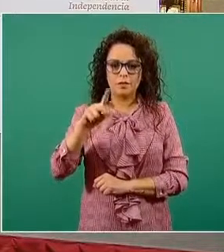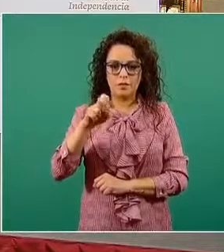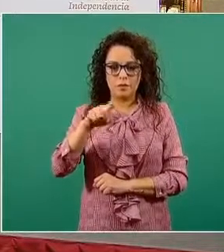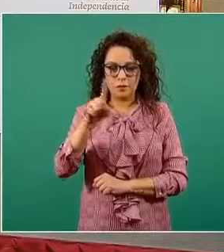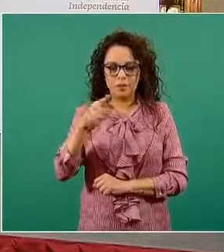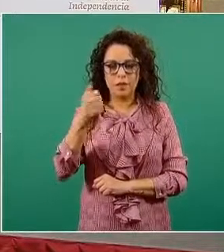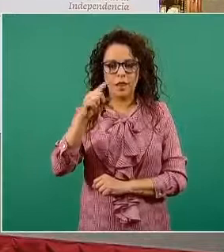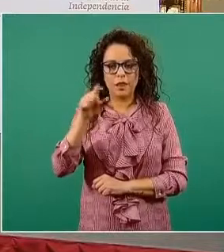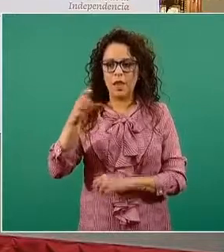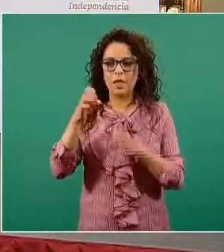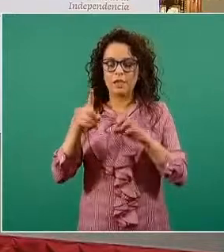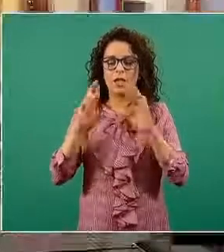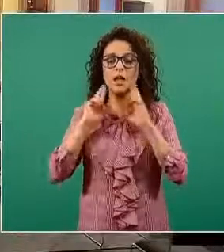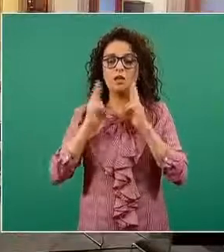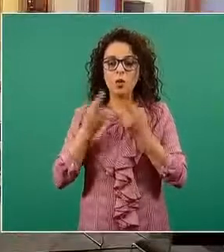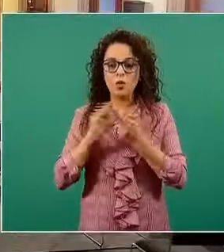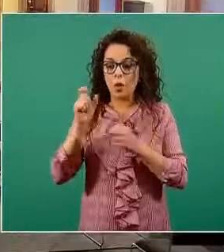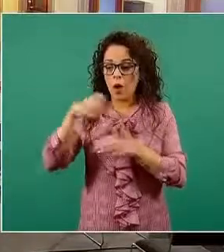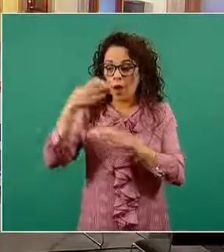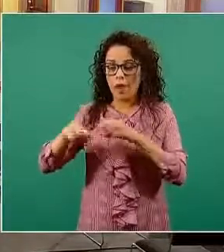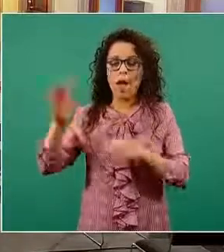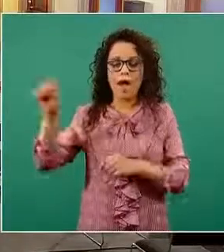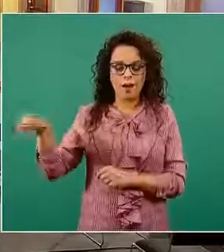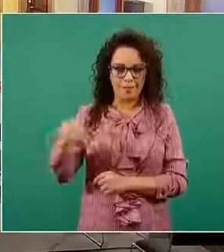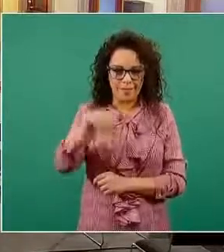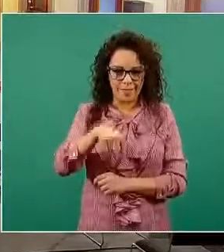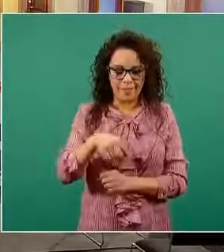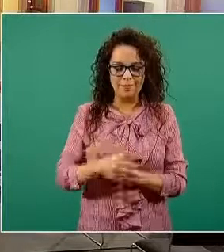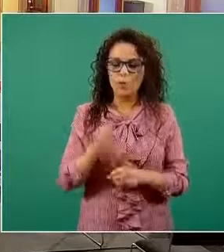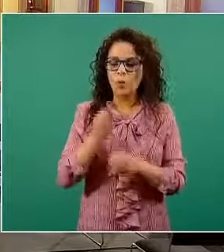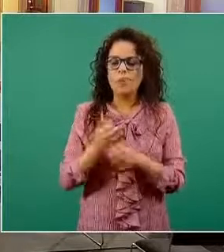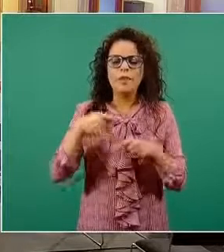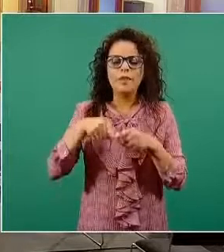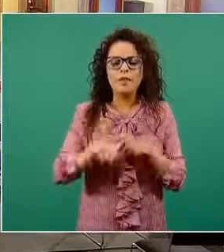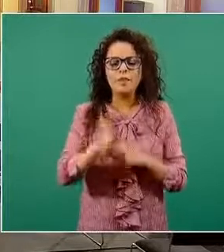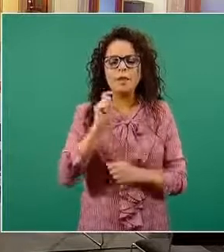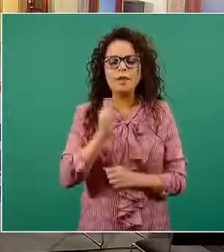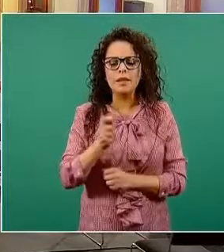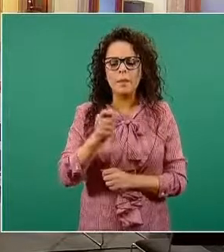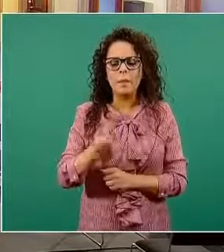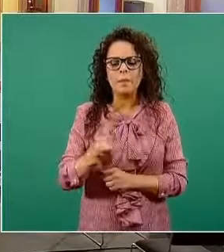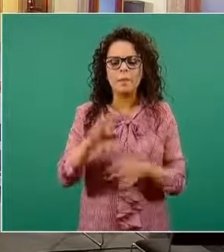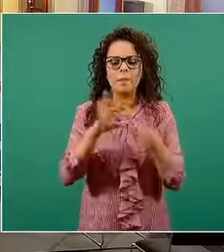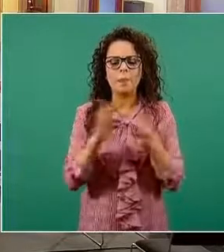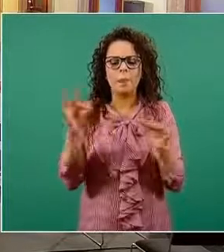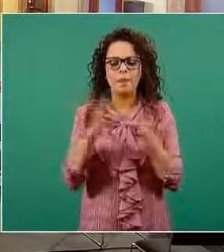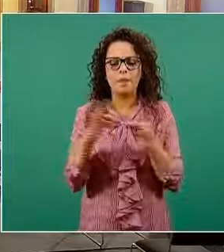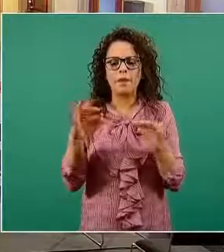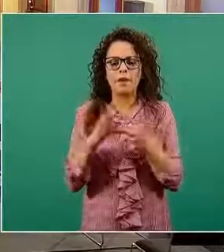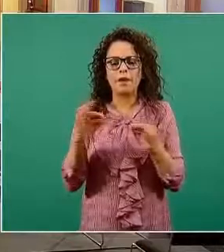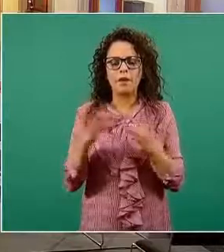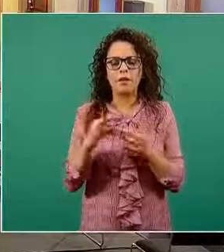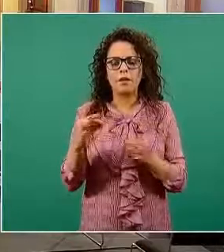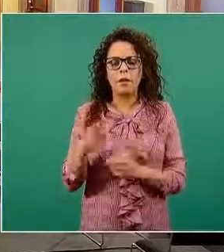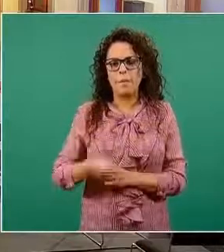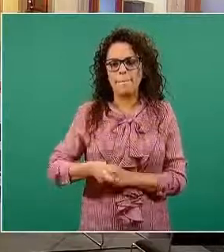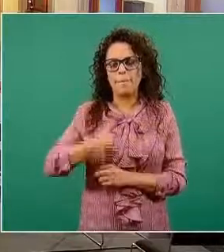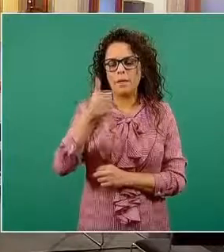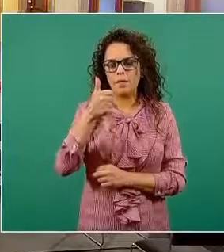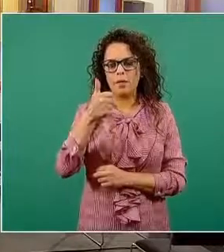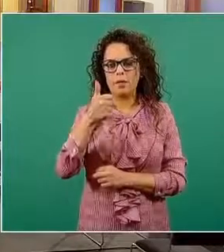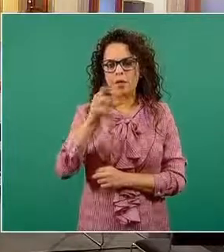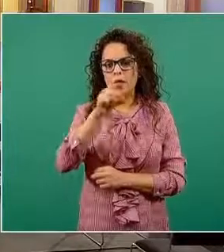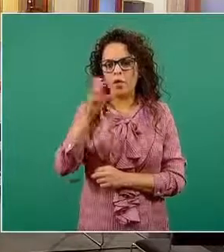previamente estaba agendada. Entonces, vamos a iniciar con el primero de los 4 componentes que tenemos